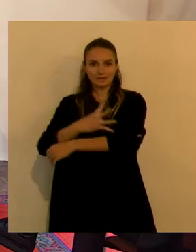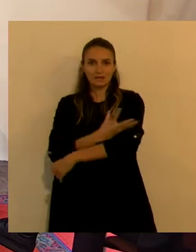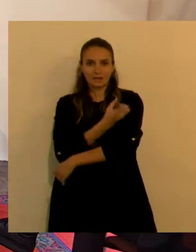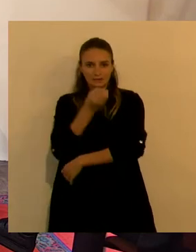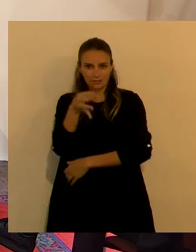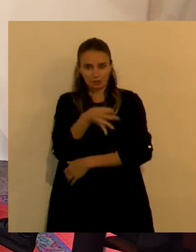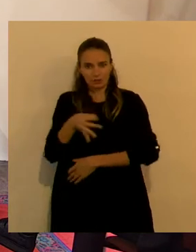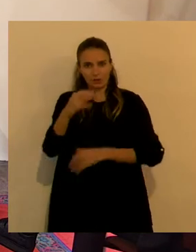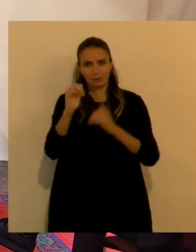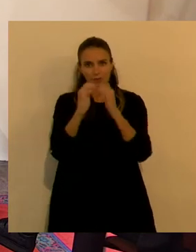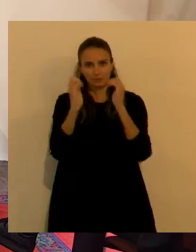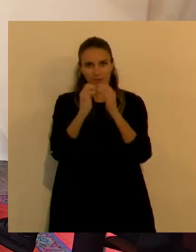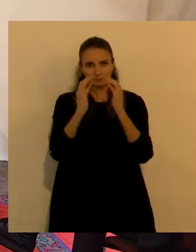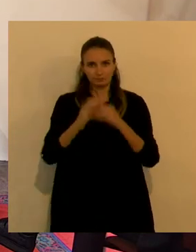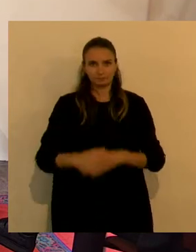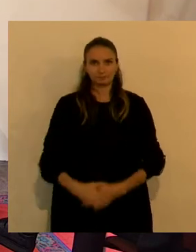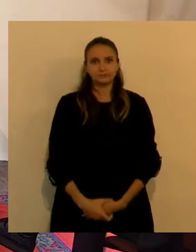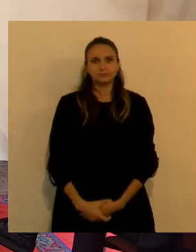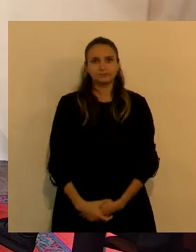Palma.